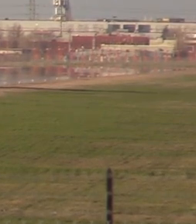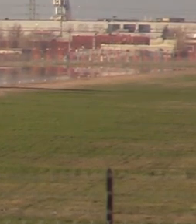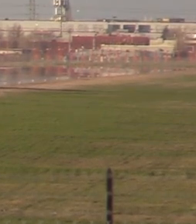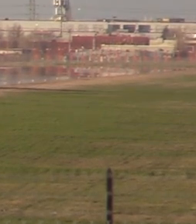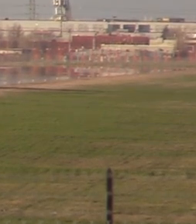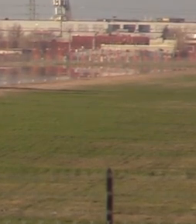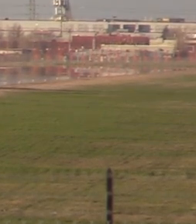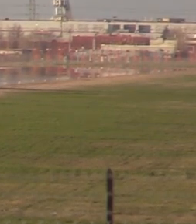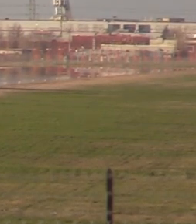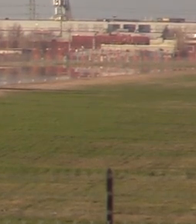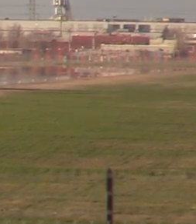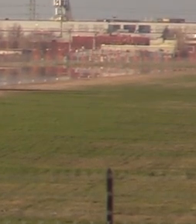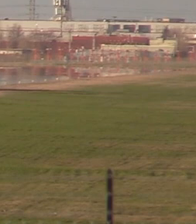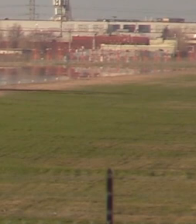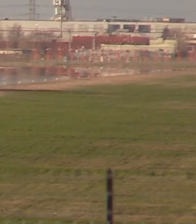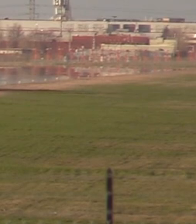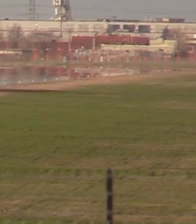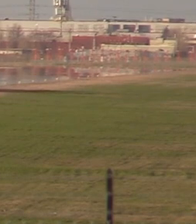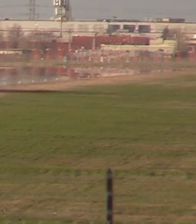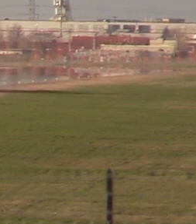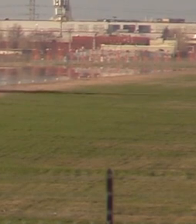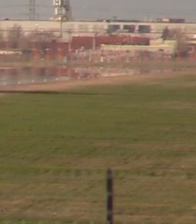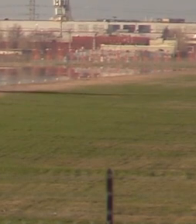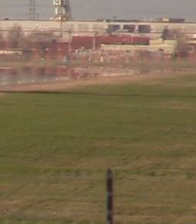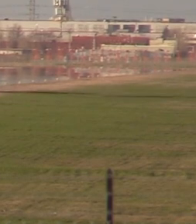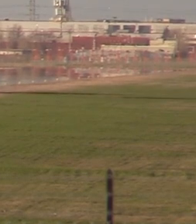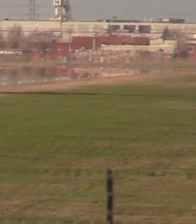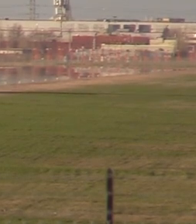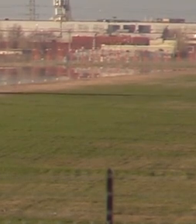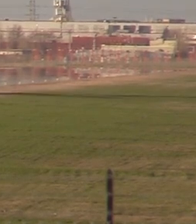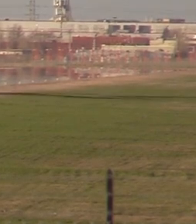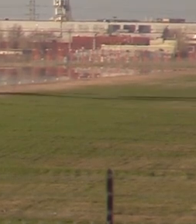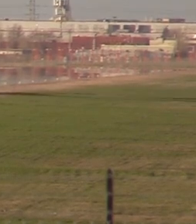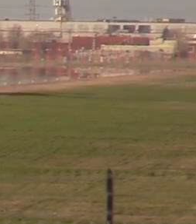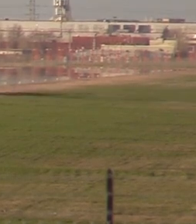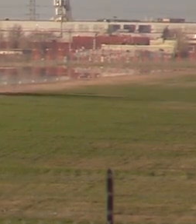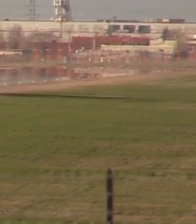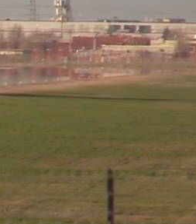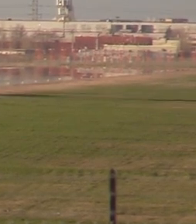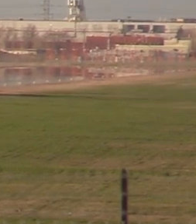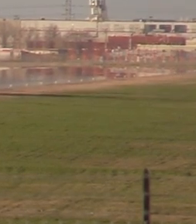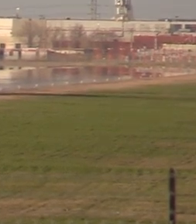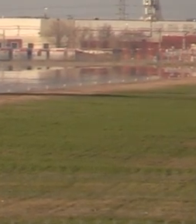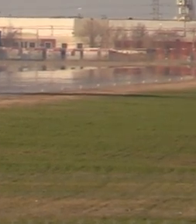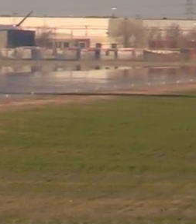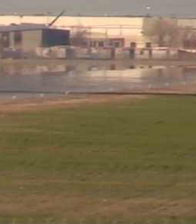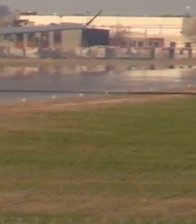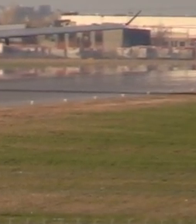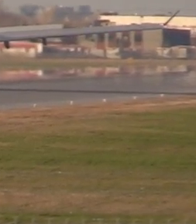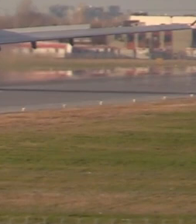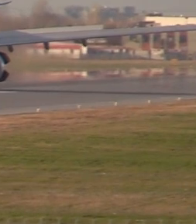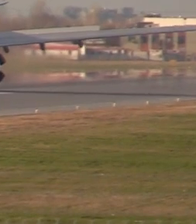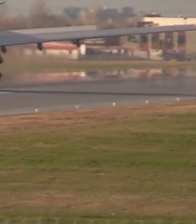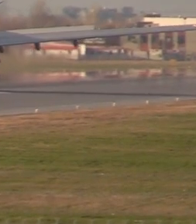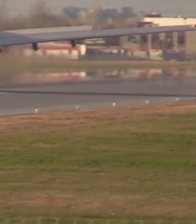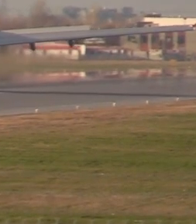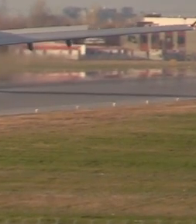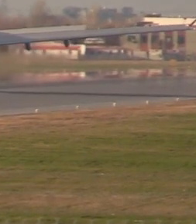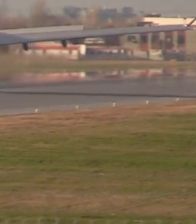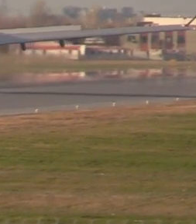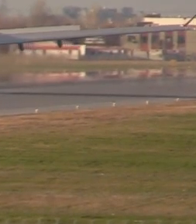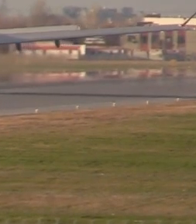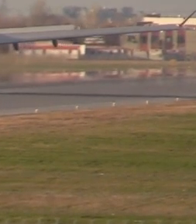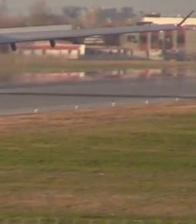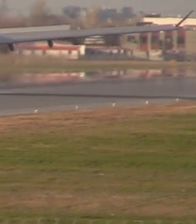laboral. Como vemos, amigos y amigas, el presidente Andrés Manuel López Obrador siempre busca cómo ayudar a